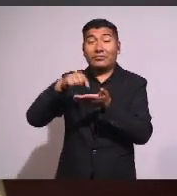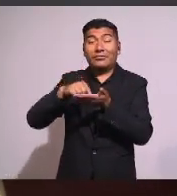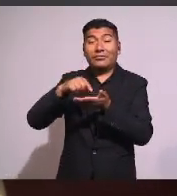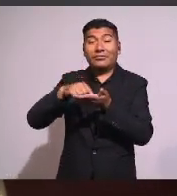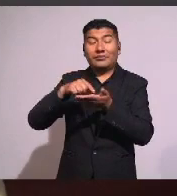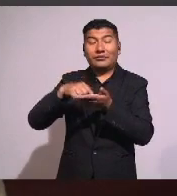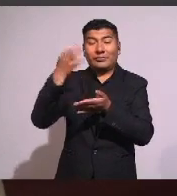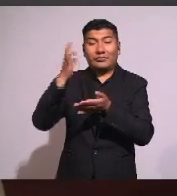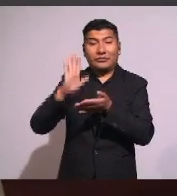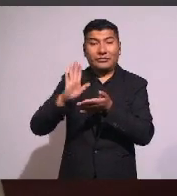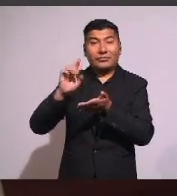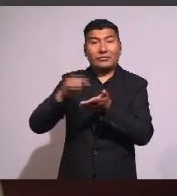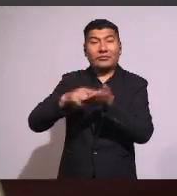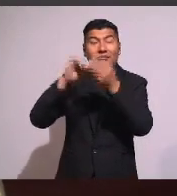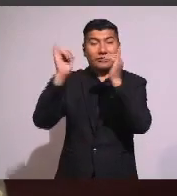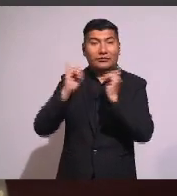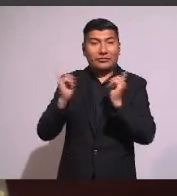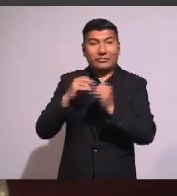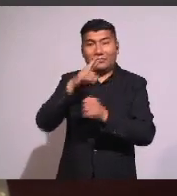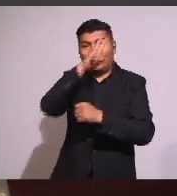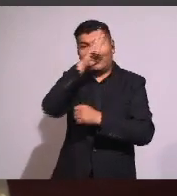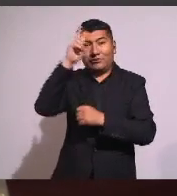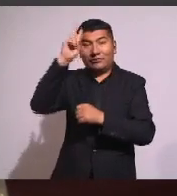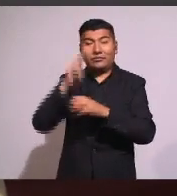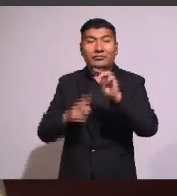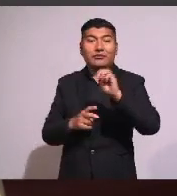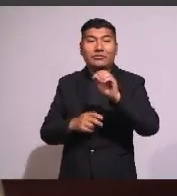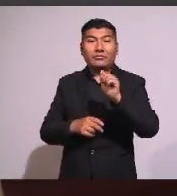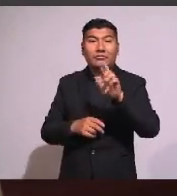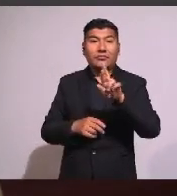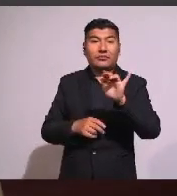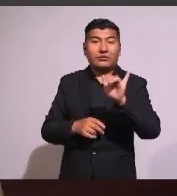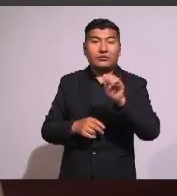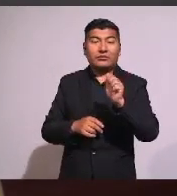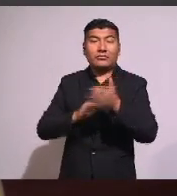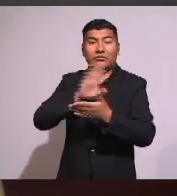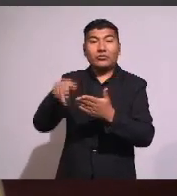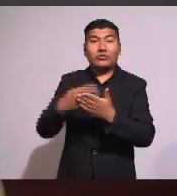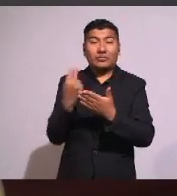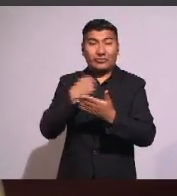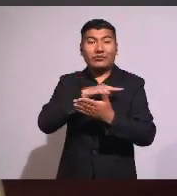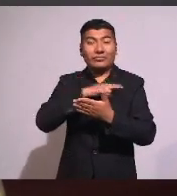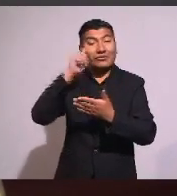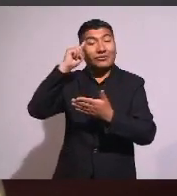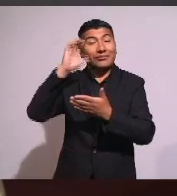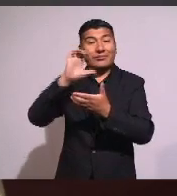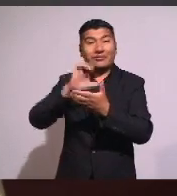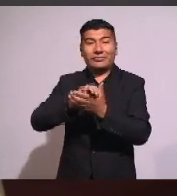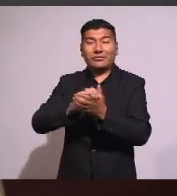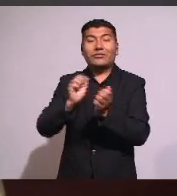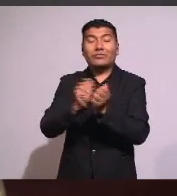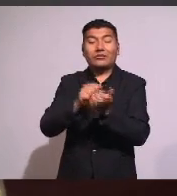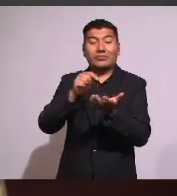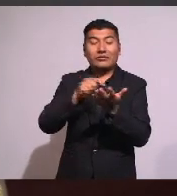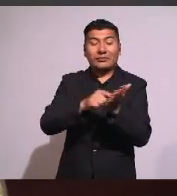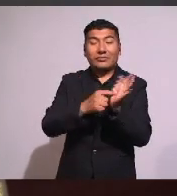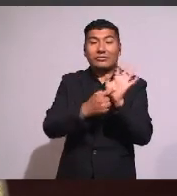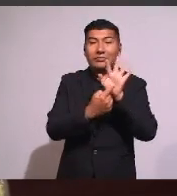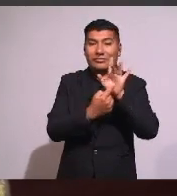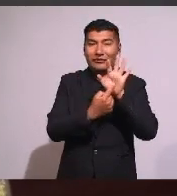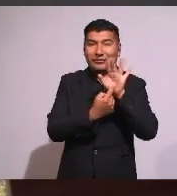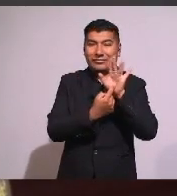de este Evangelio es la imagen de la Virgen María, y todos nosotros creyentes con estas velas